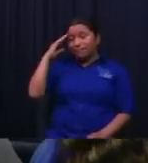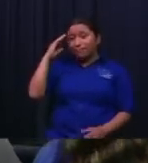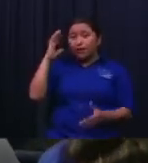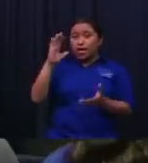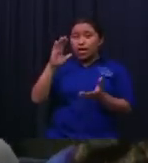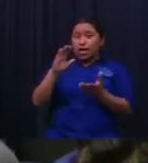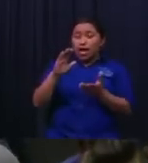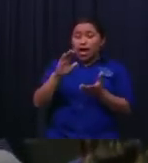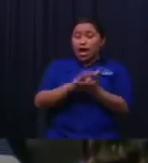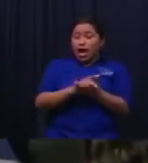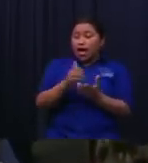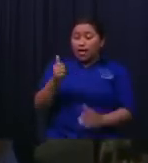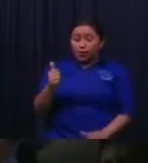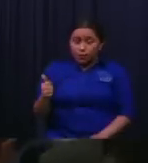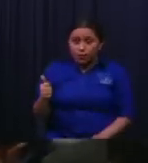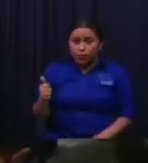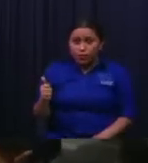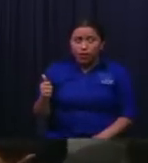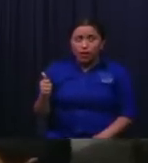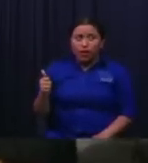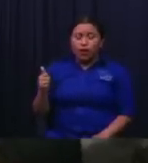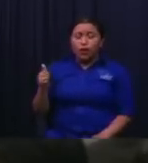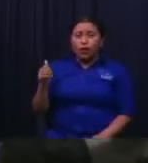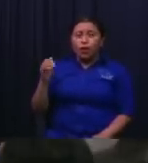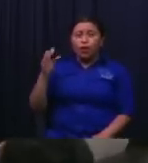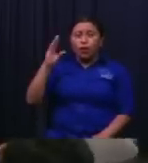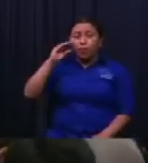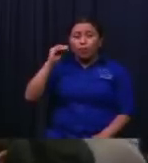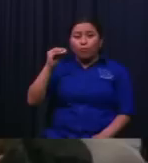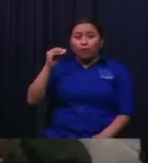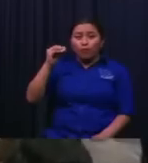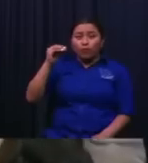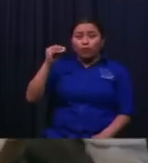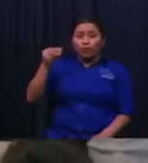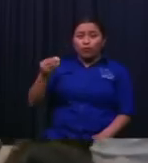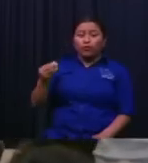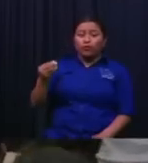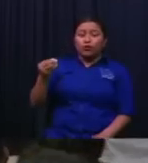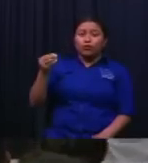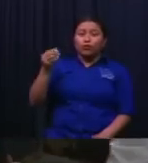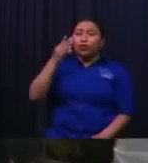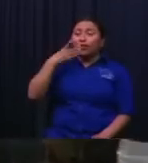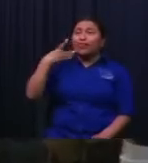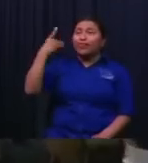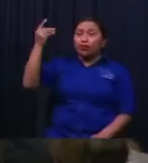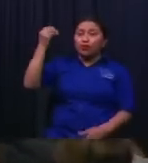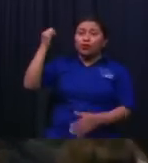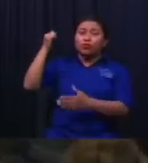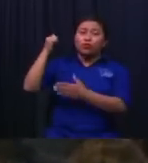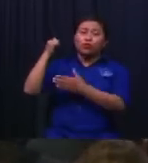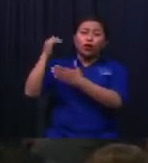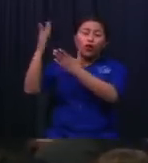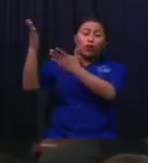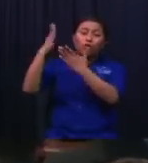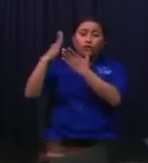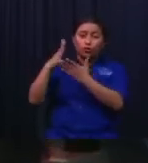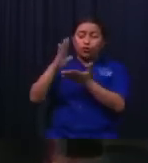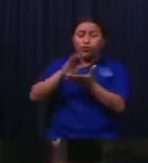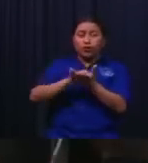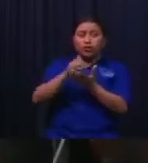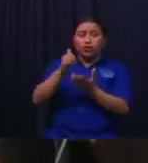todas. Porque por eso nos puso el Señor en pareja. Y no como dice el corito, ¿verdad? Y en pareja hay que terminar.